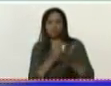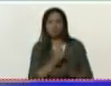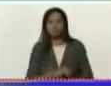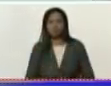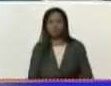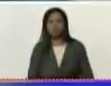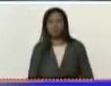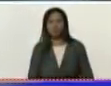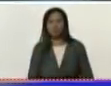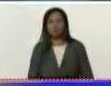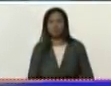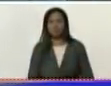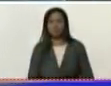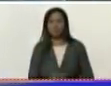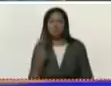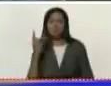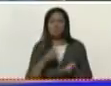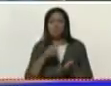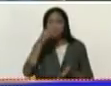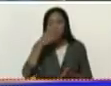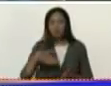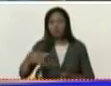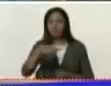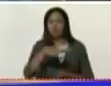Estuvieron en la población